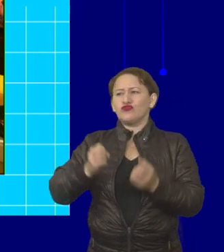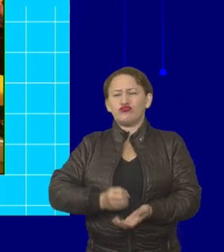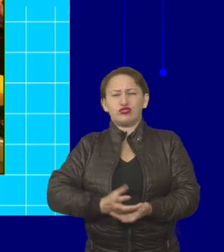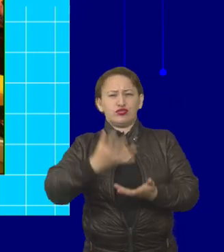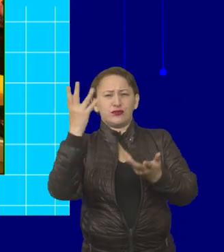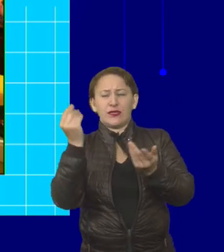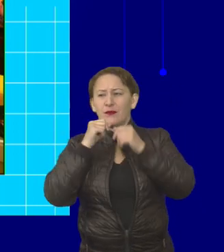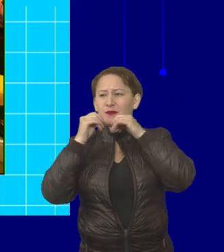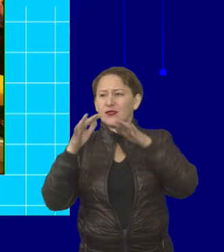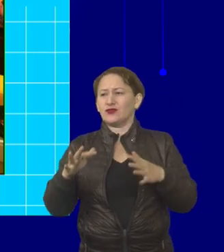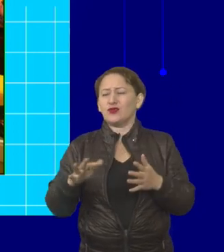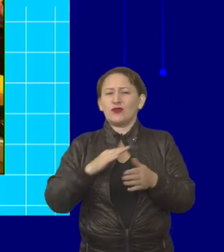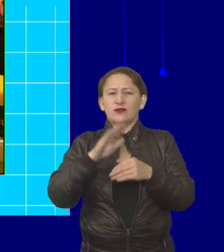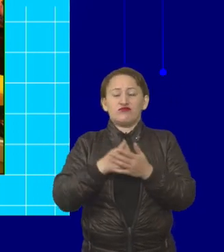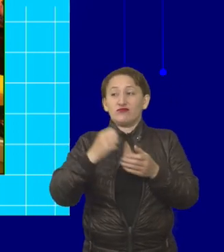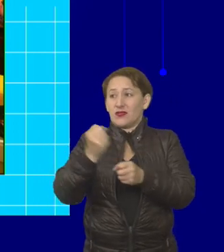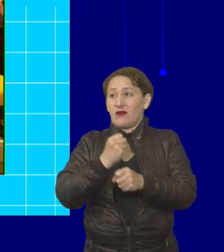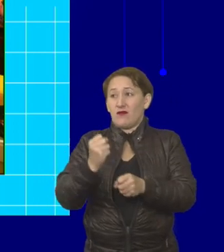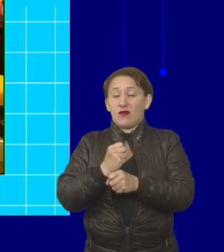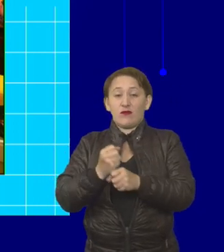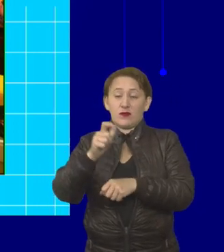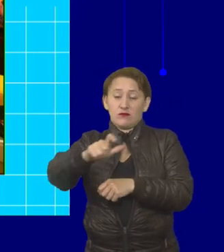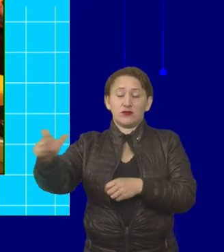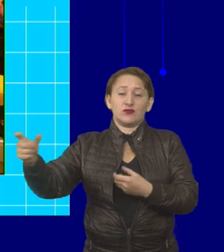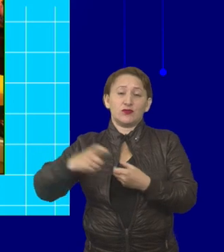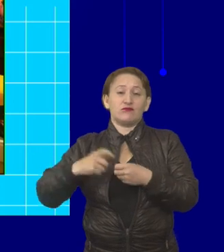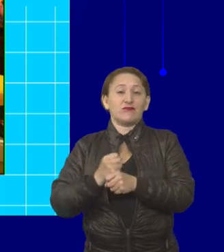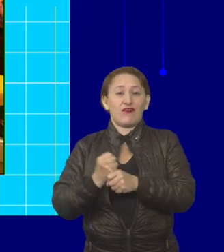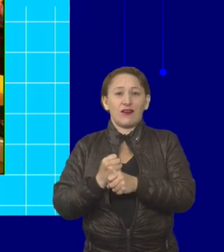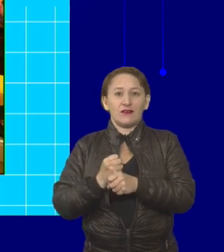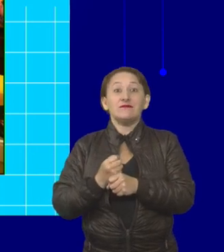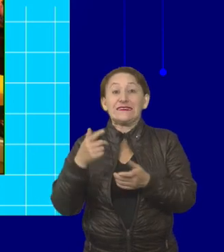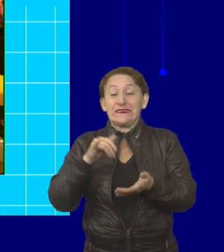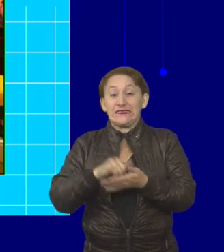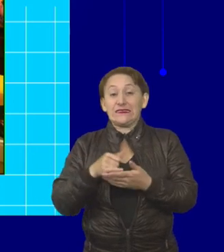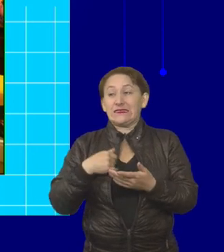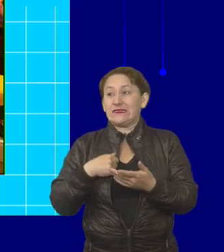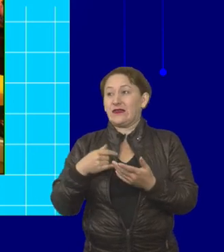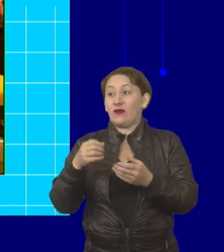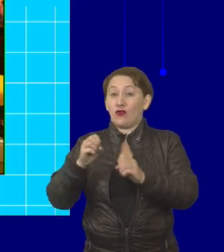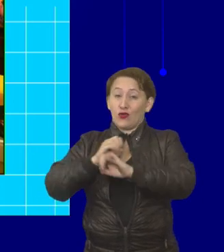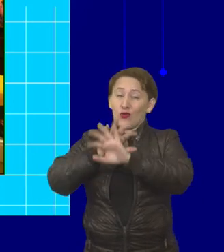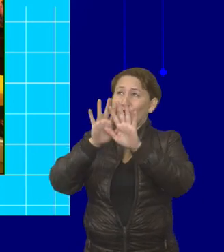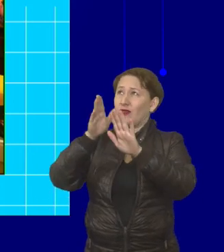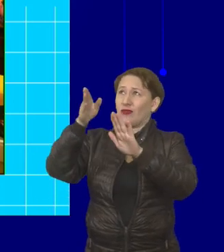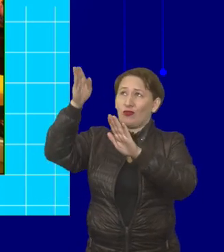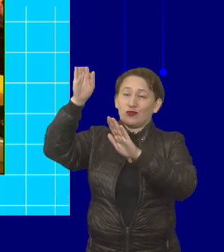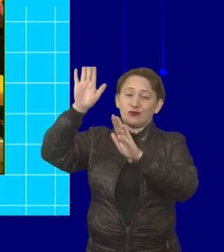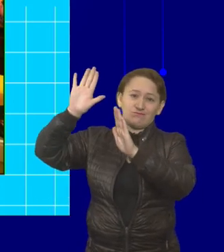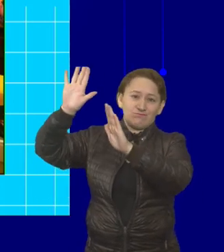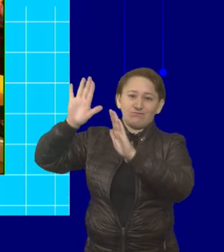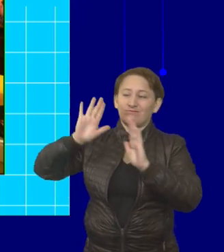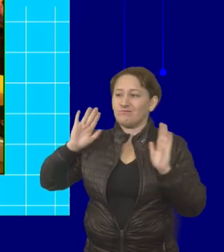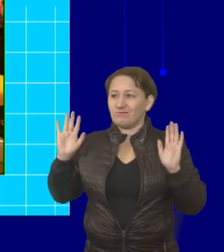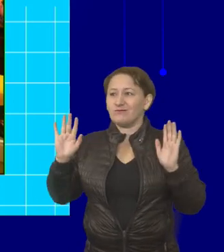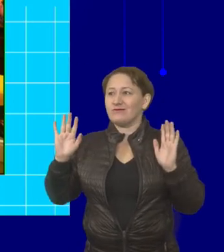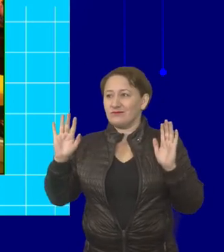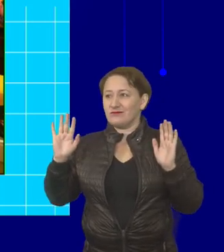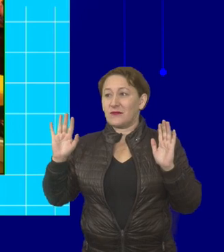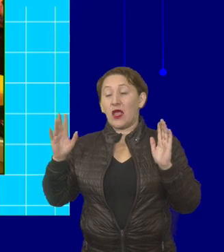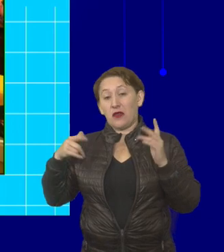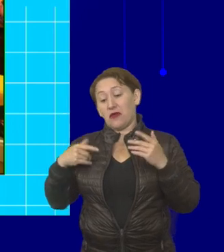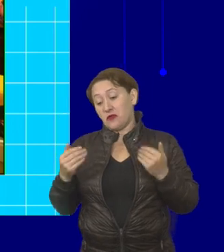abundancia y muchas bendiciones y mucho empleo para el resto de gente que trabaja con uno. Y es lo único que yo le pido, la gloria es suya, por favor, hágame